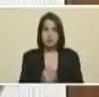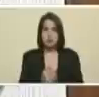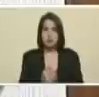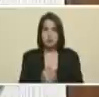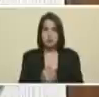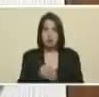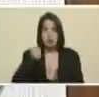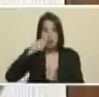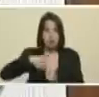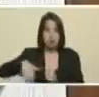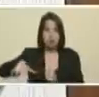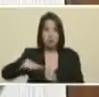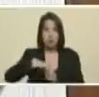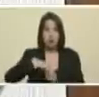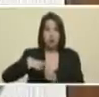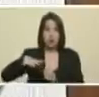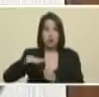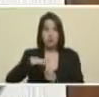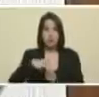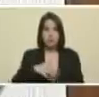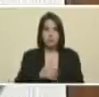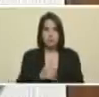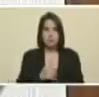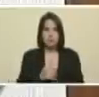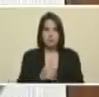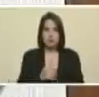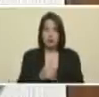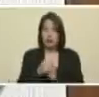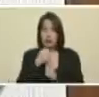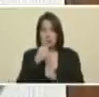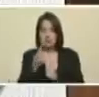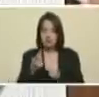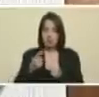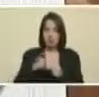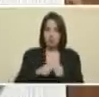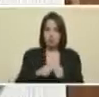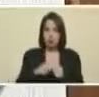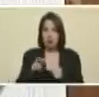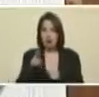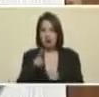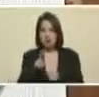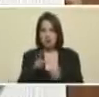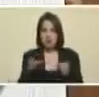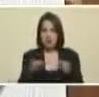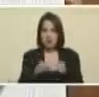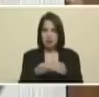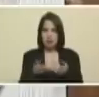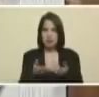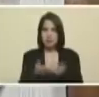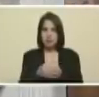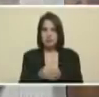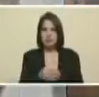el campo progresista. Y es así como Ali se incorpora a la Causa R.